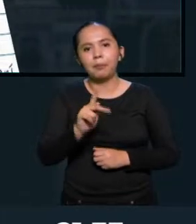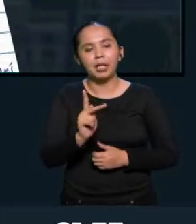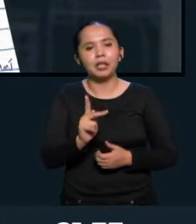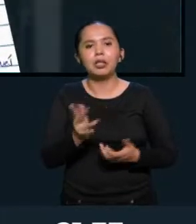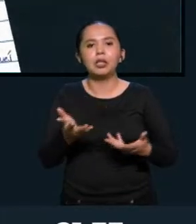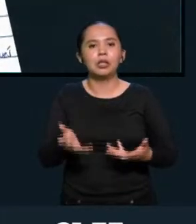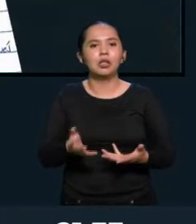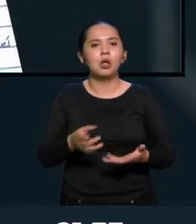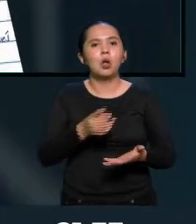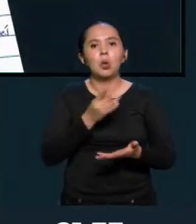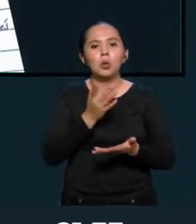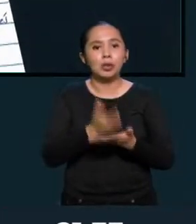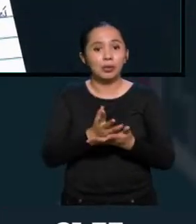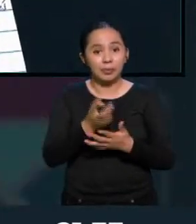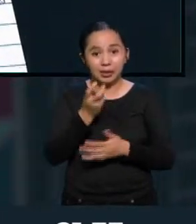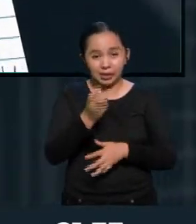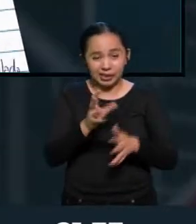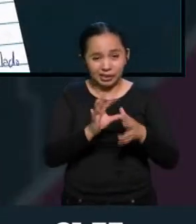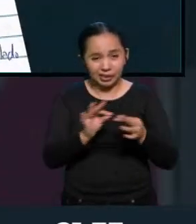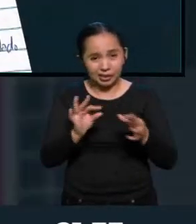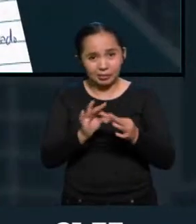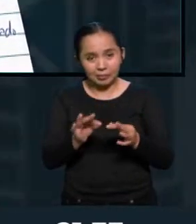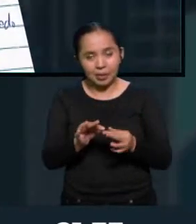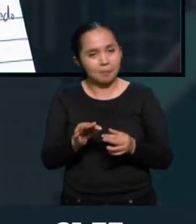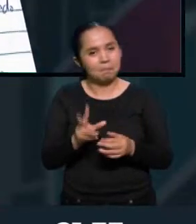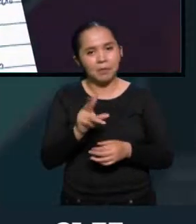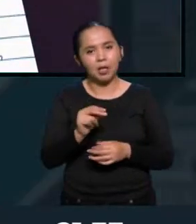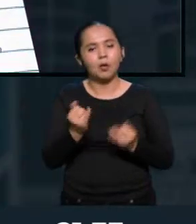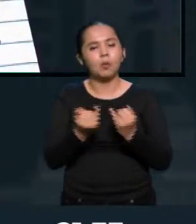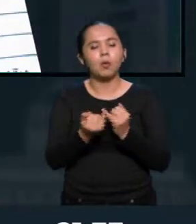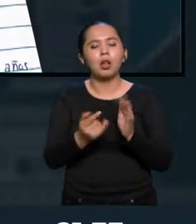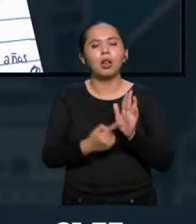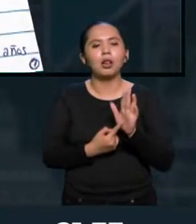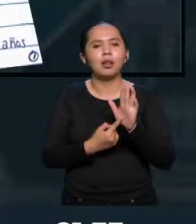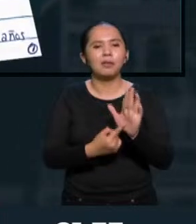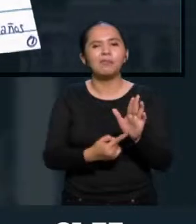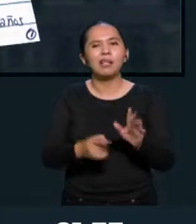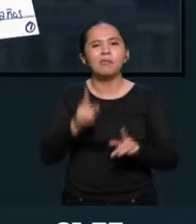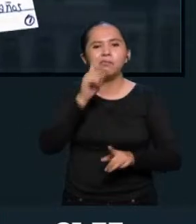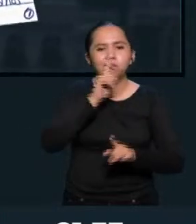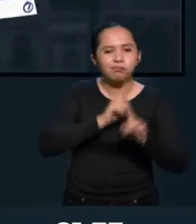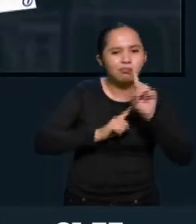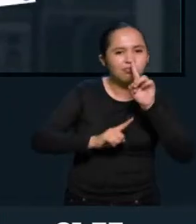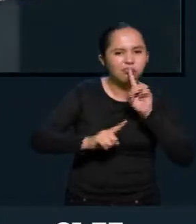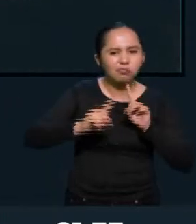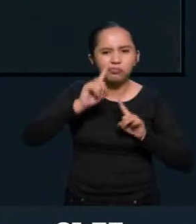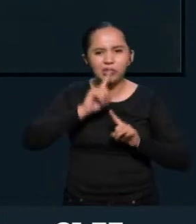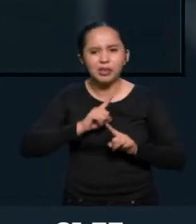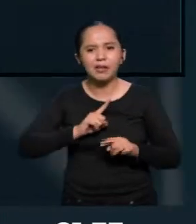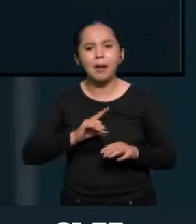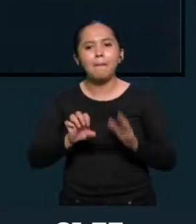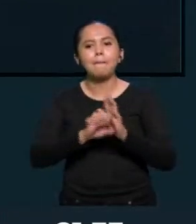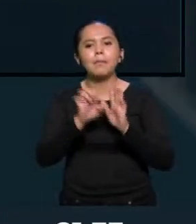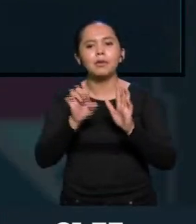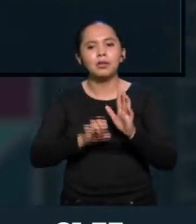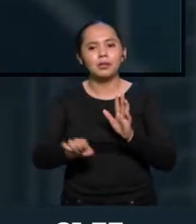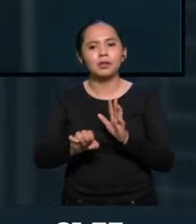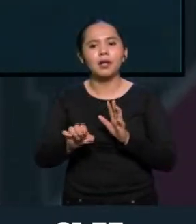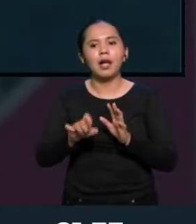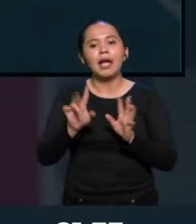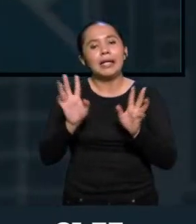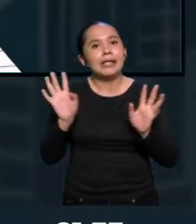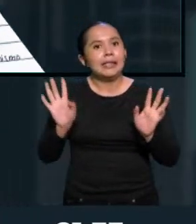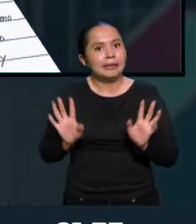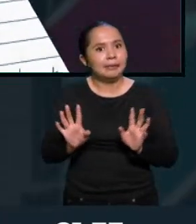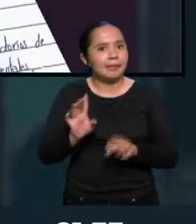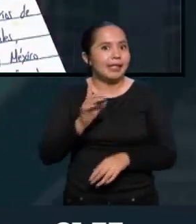esta narrativa que va llevando a cabo, sino que empieza a señalar mentiras ya muy tajantes, como por ejemplo de que el hecho de que